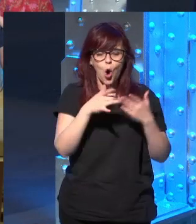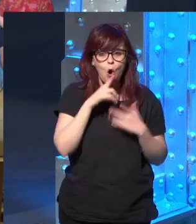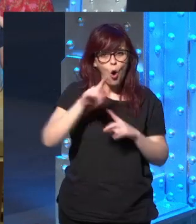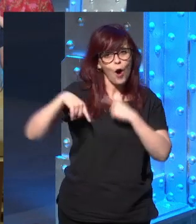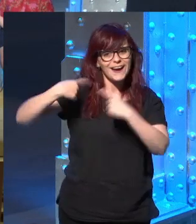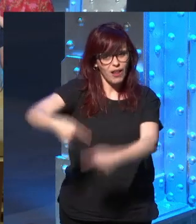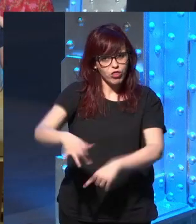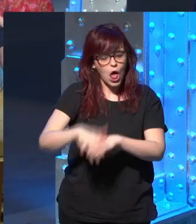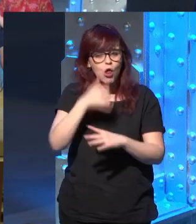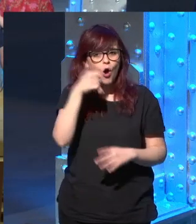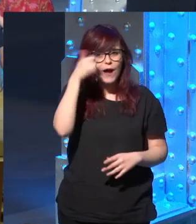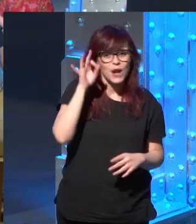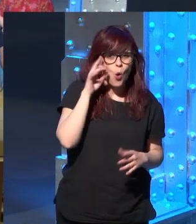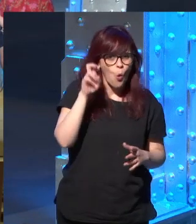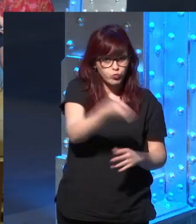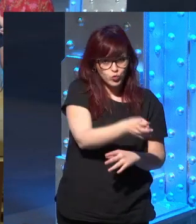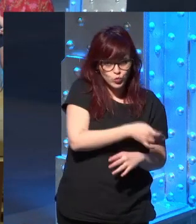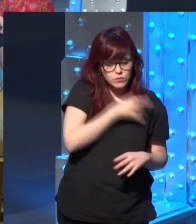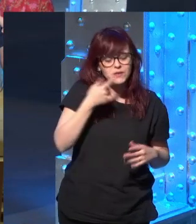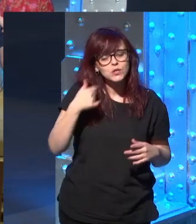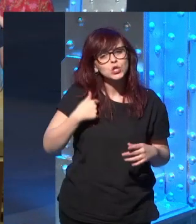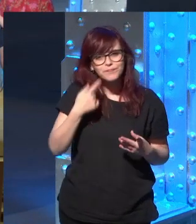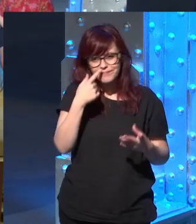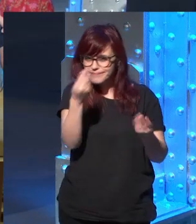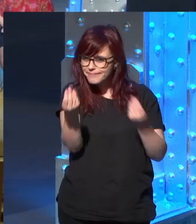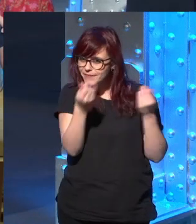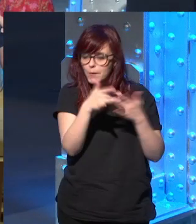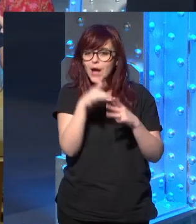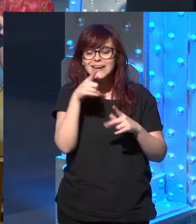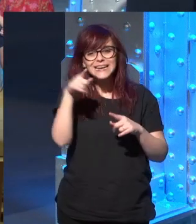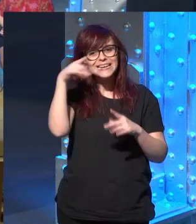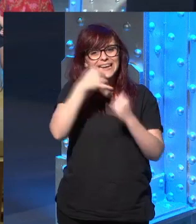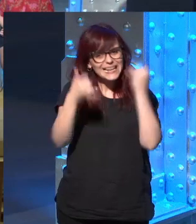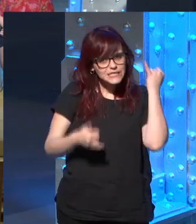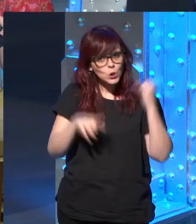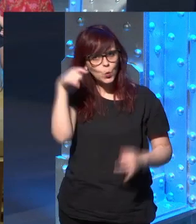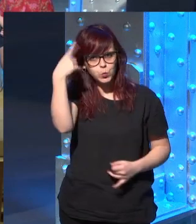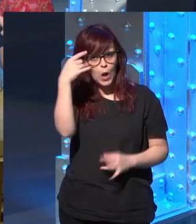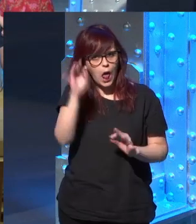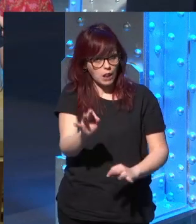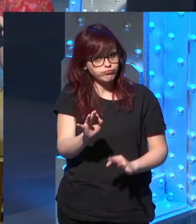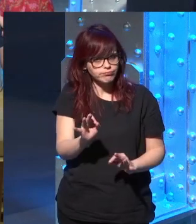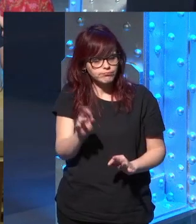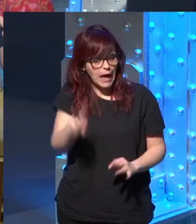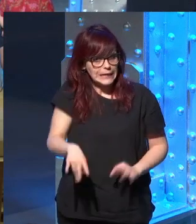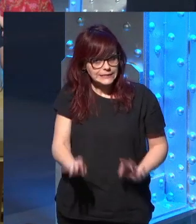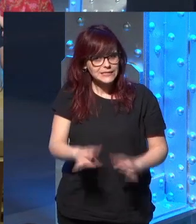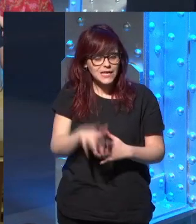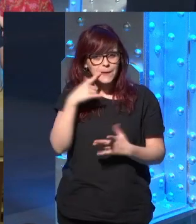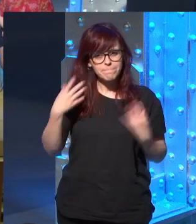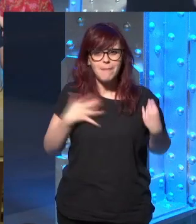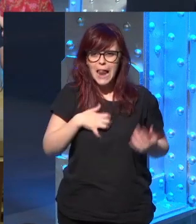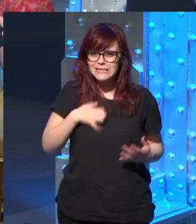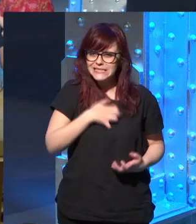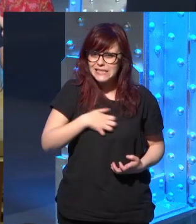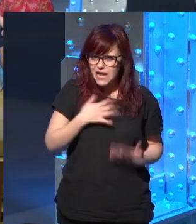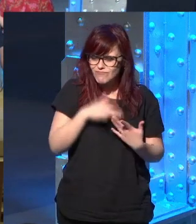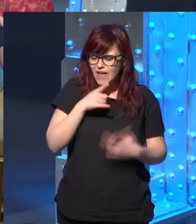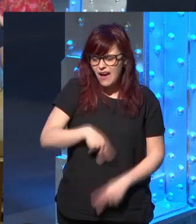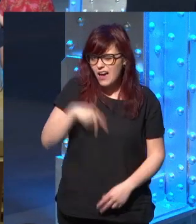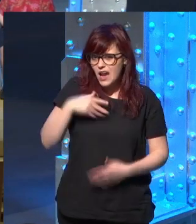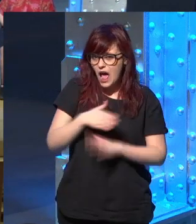generacionales o en otros géneros. Como decíamos antes, yo sí que percibo que hay una crisis cultural y que ahora mismo el malestar está bastante generalizado. Pero